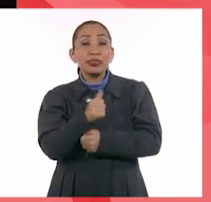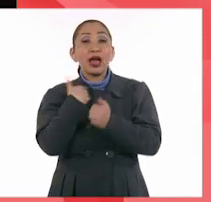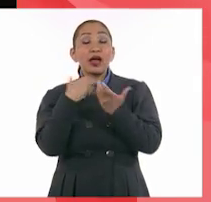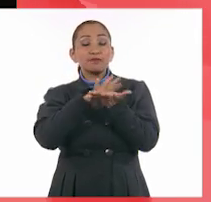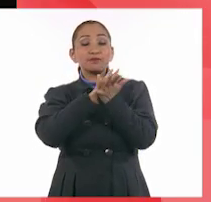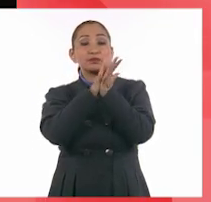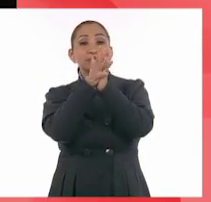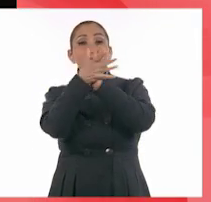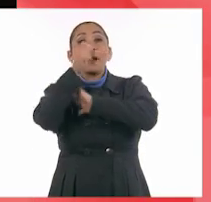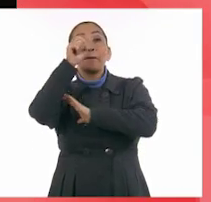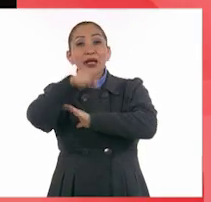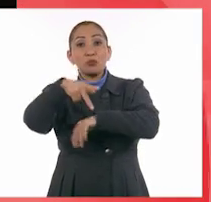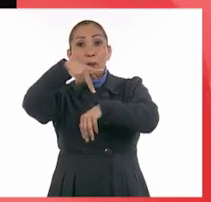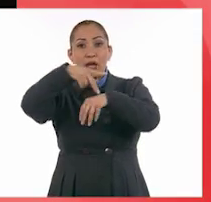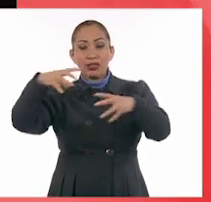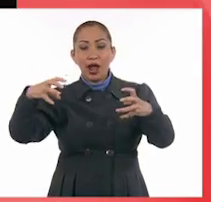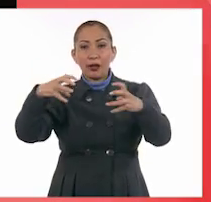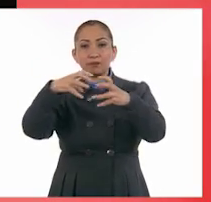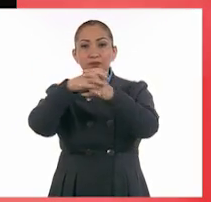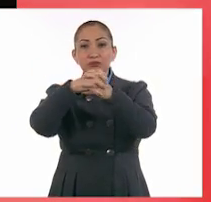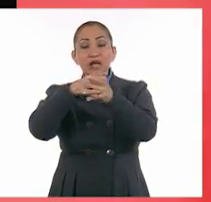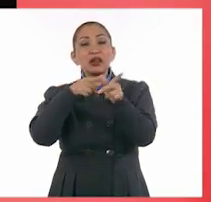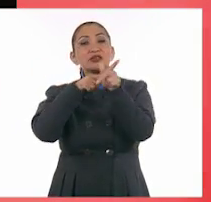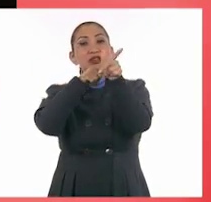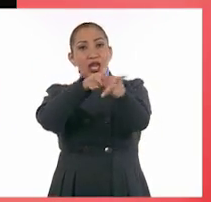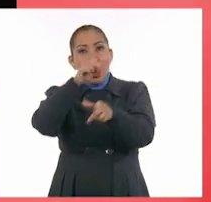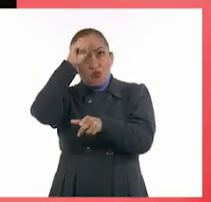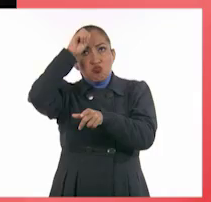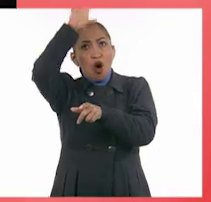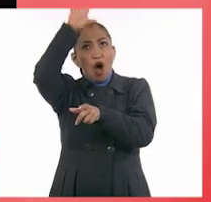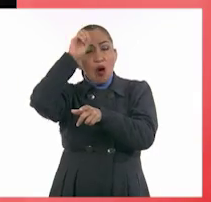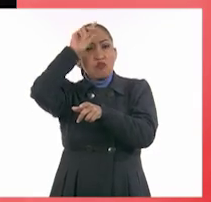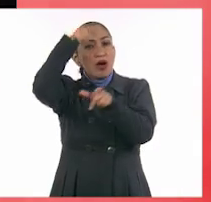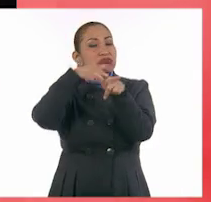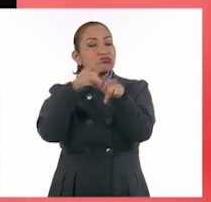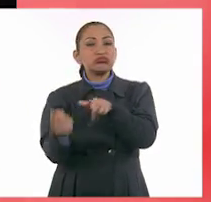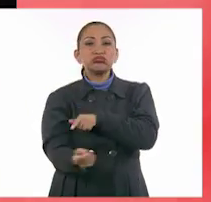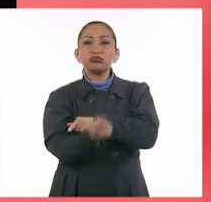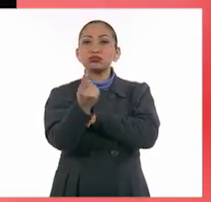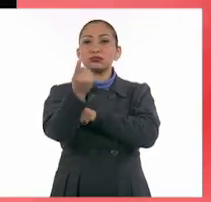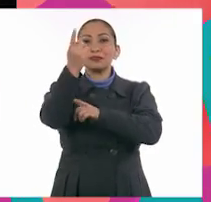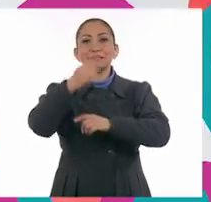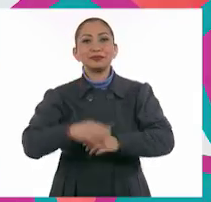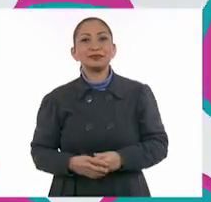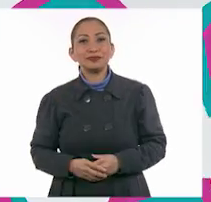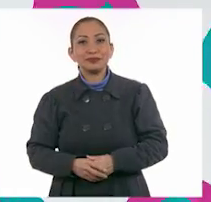se convirtió en parte de la roca y seguirá lanzando poderosos chorros por siempre.